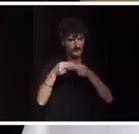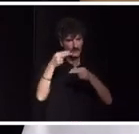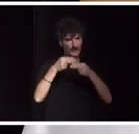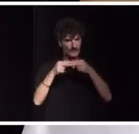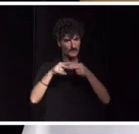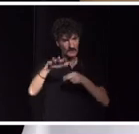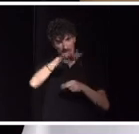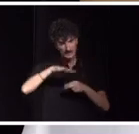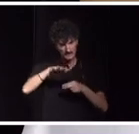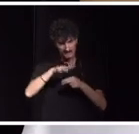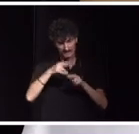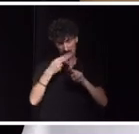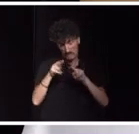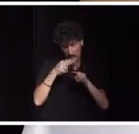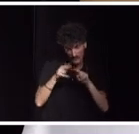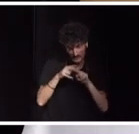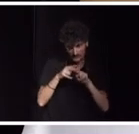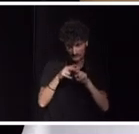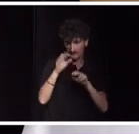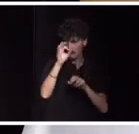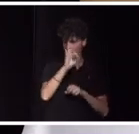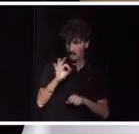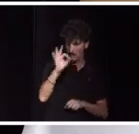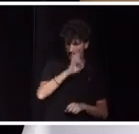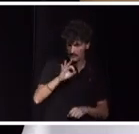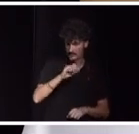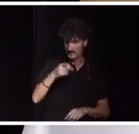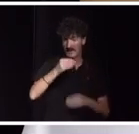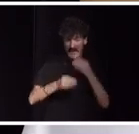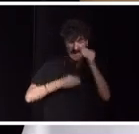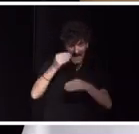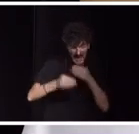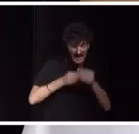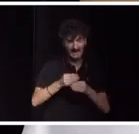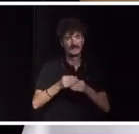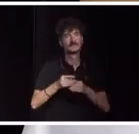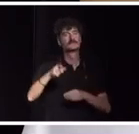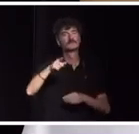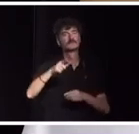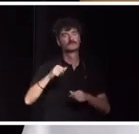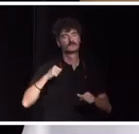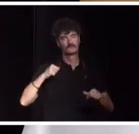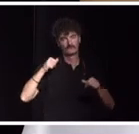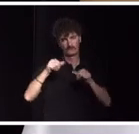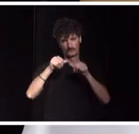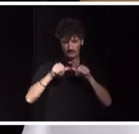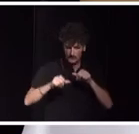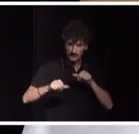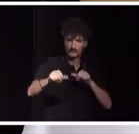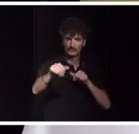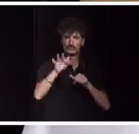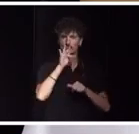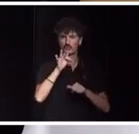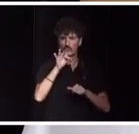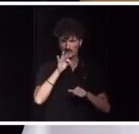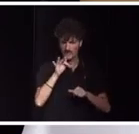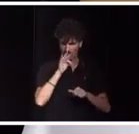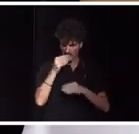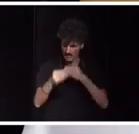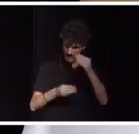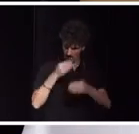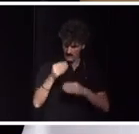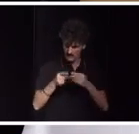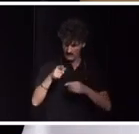este espacio político de Podemos, por todo lo que ha hecho y por lo que nos queda todavía por hacer, que nos ha enseñado que